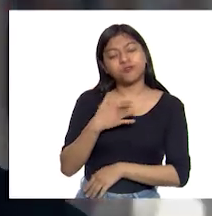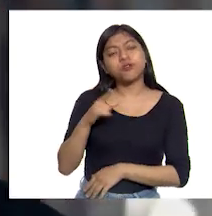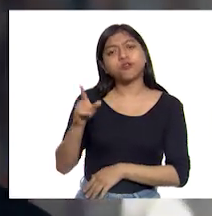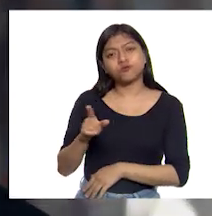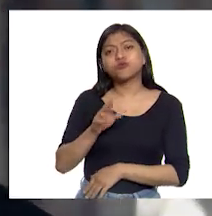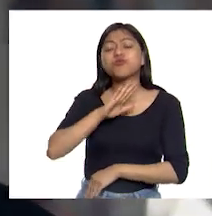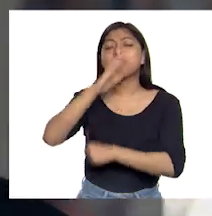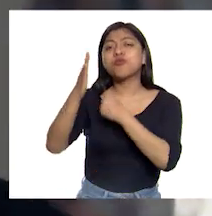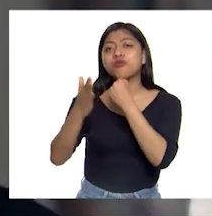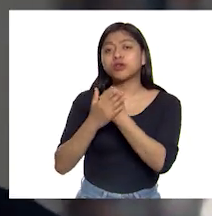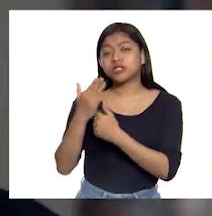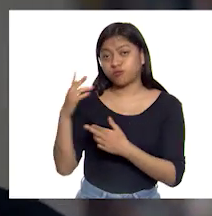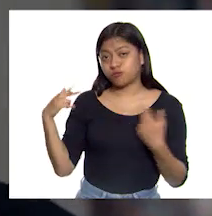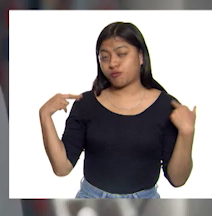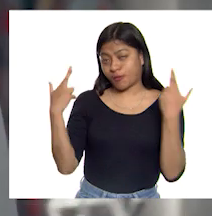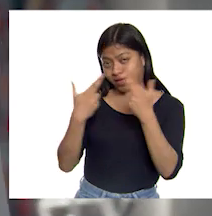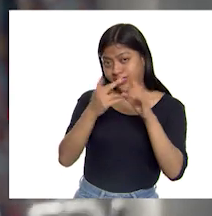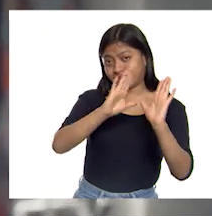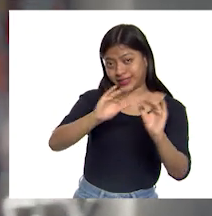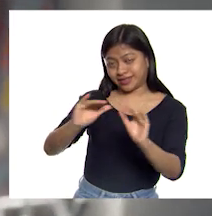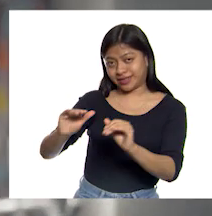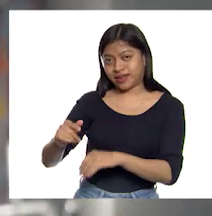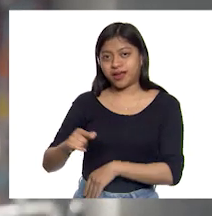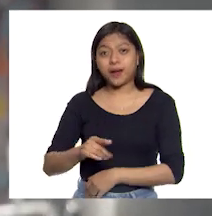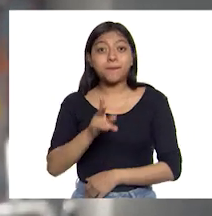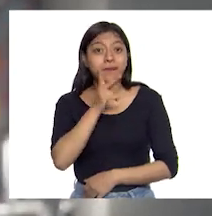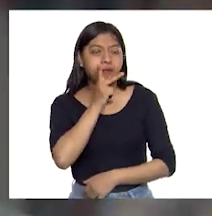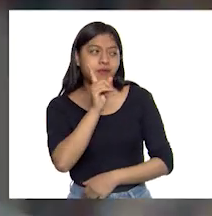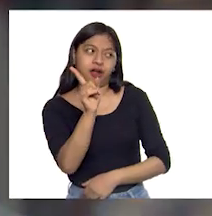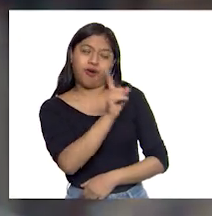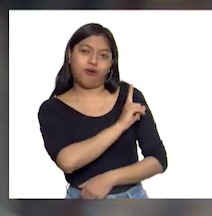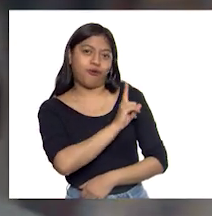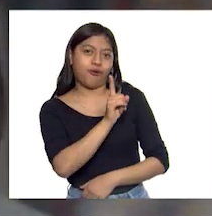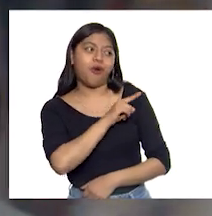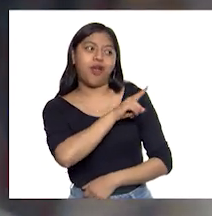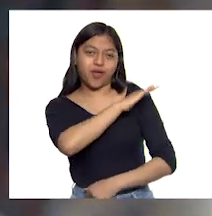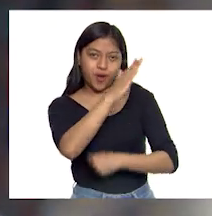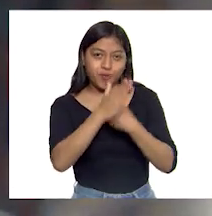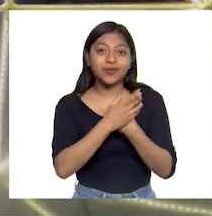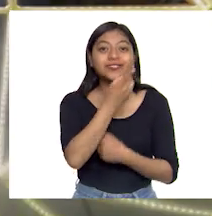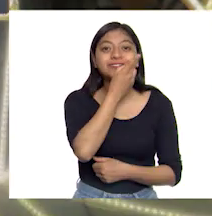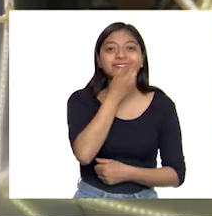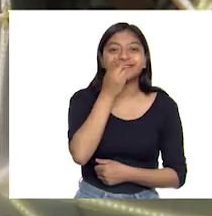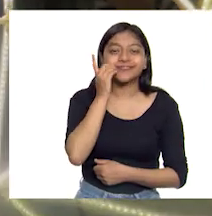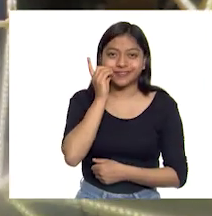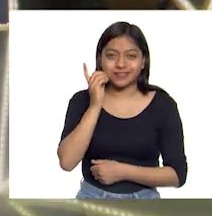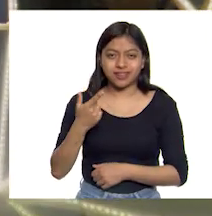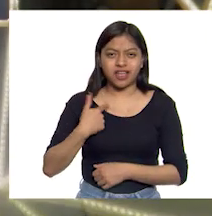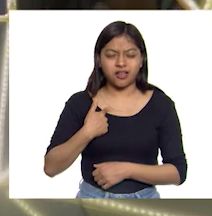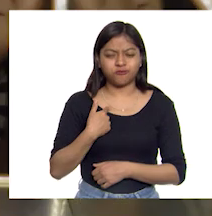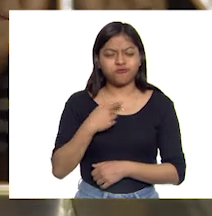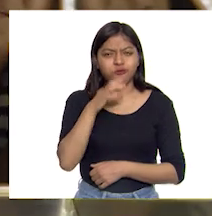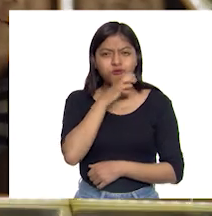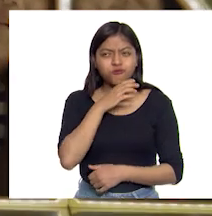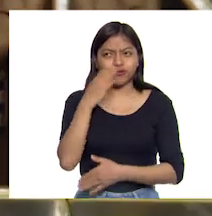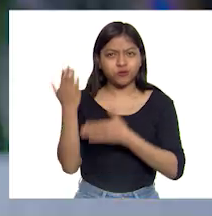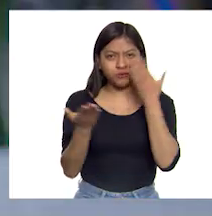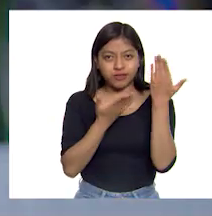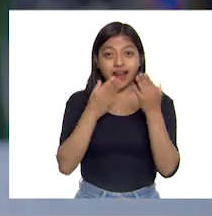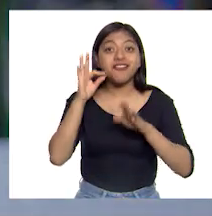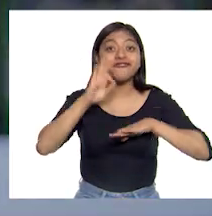Cuando era pequeña, creía que las estrellas serían mi pasión y pasaba horas viendo al espacio y todo lo que aún había por